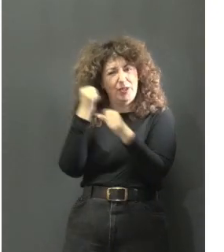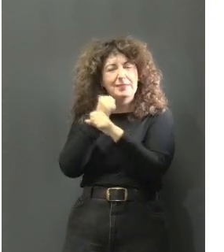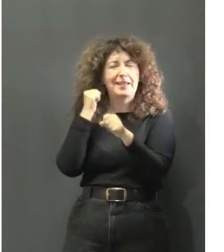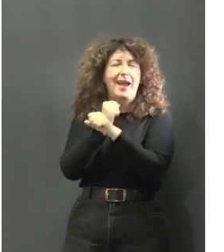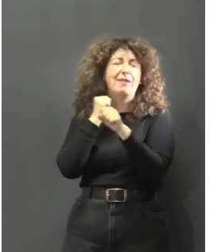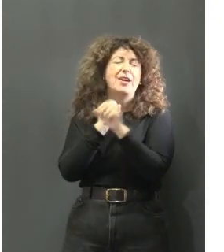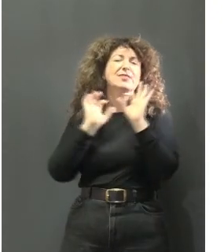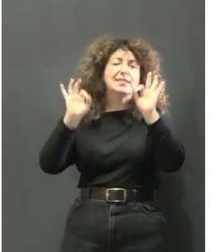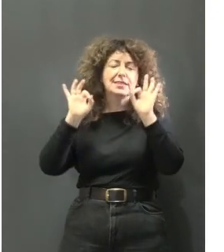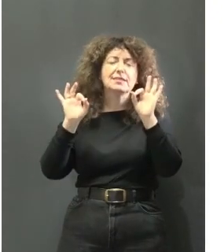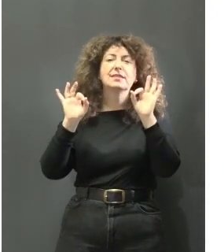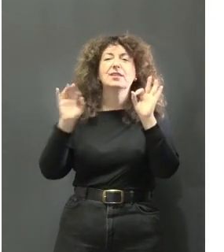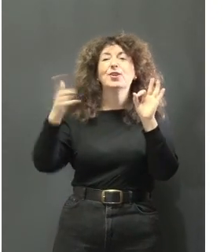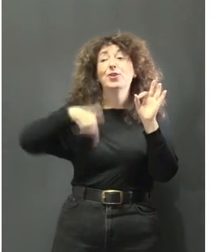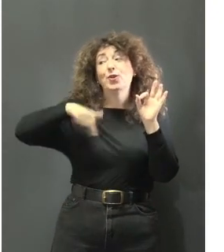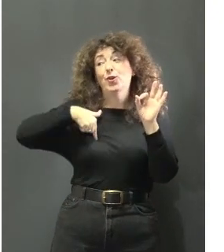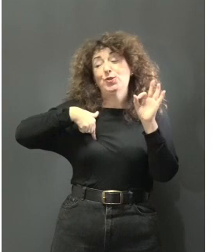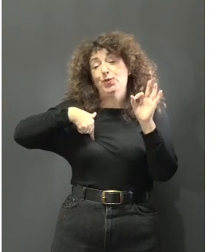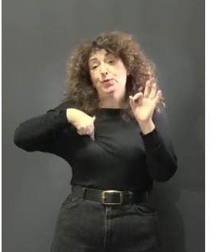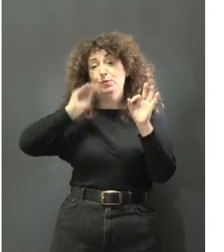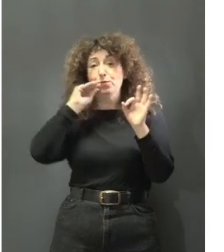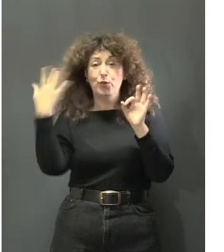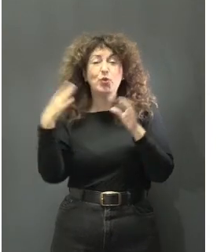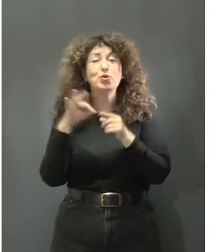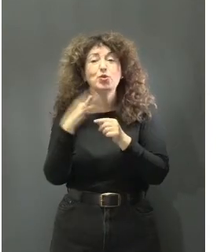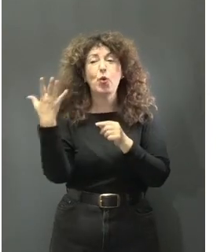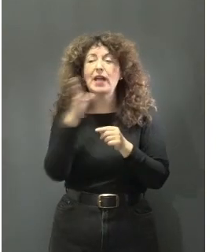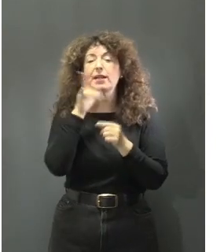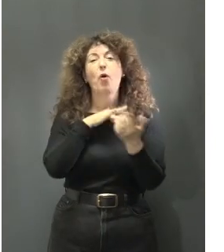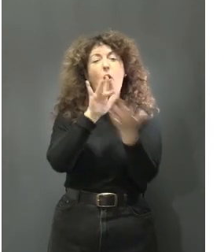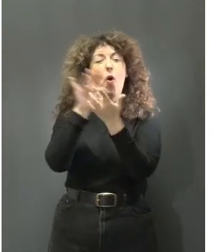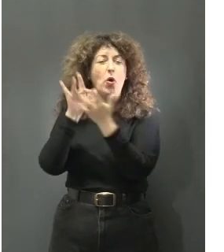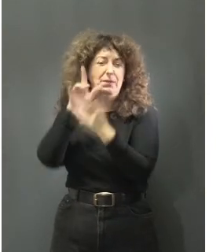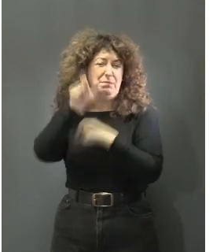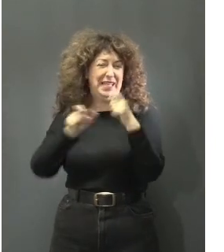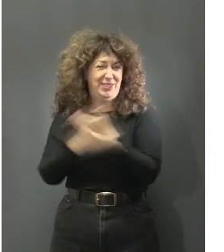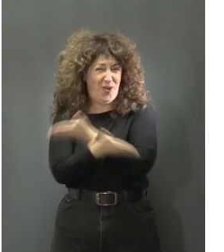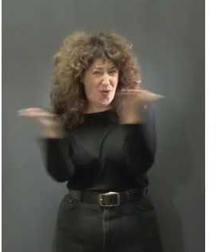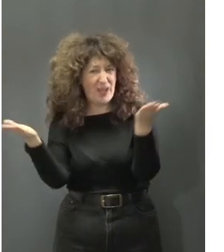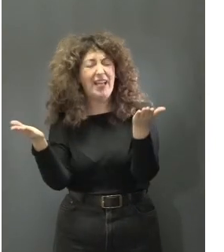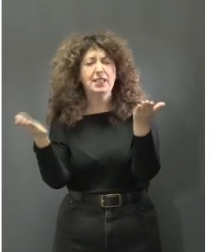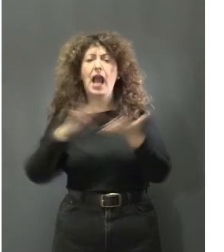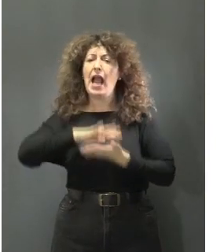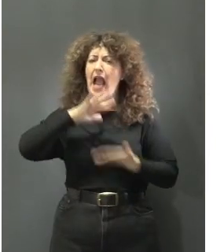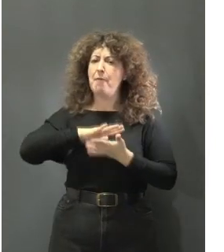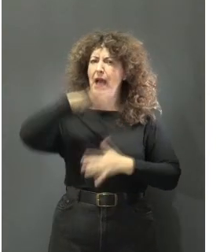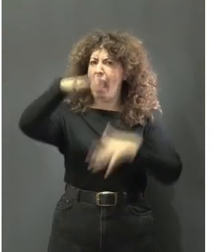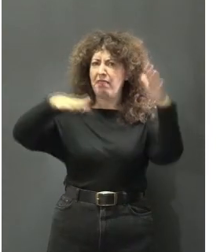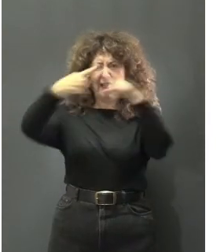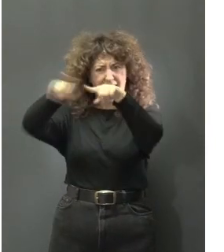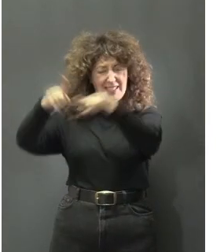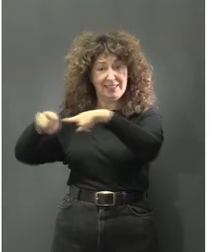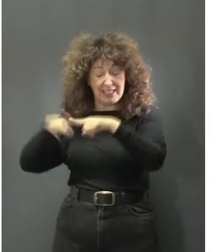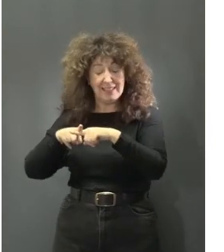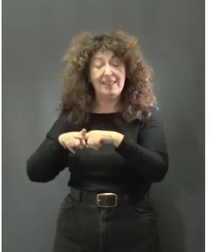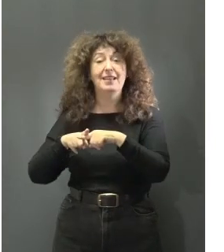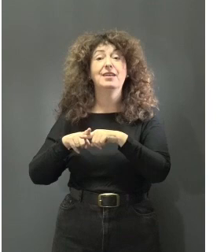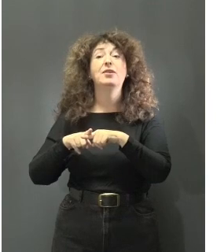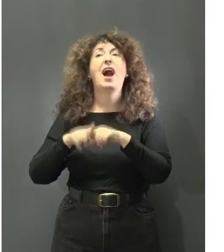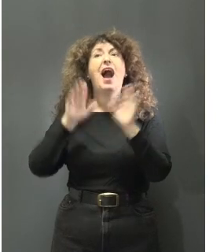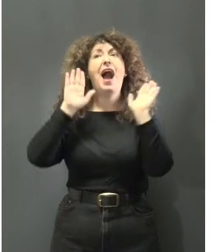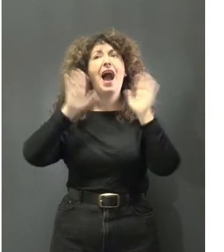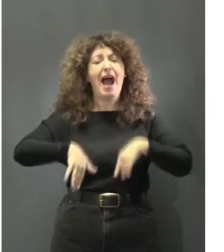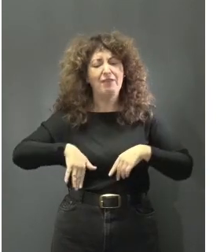un trabajo en el que tenemos la suerte de estar en contacto con personas con diversidad de capacidades, nos hacemos